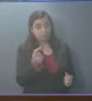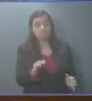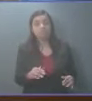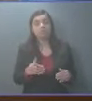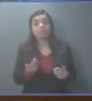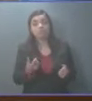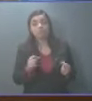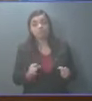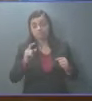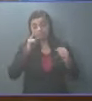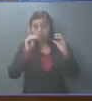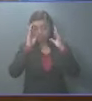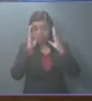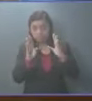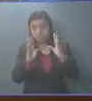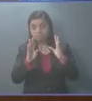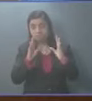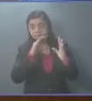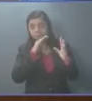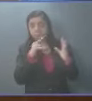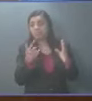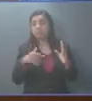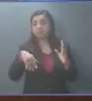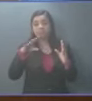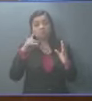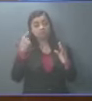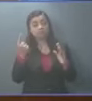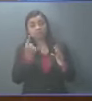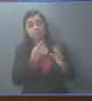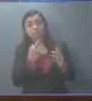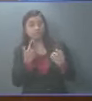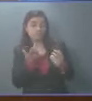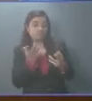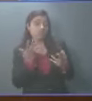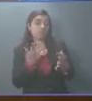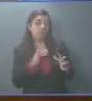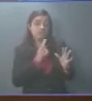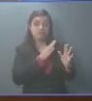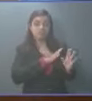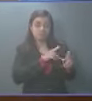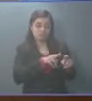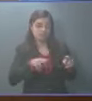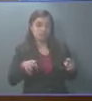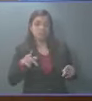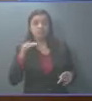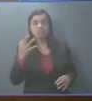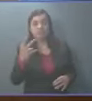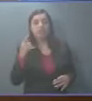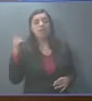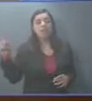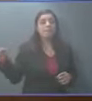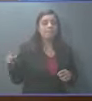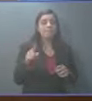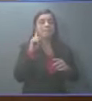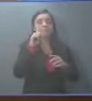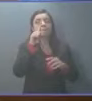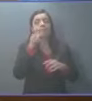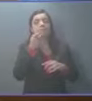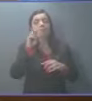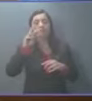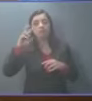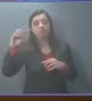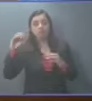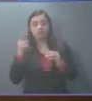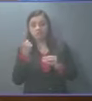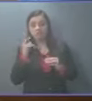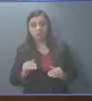seguir atendiendo pacientes, más pacientes de los que ya se están atendiendo, porque va a tener capacidad para atender 1.200 pacientes solo en el